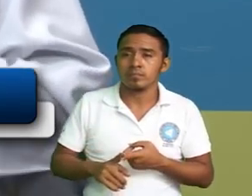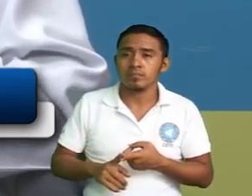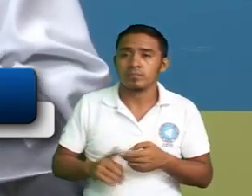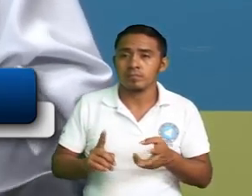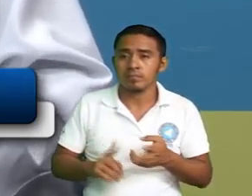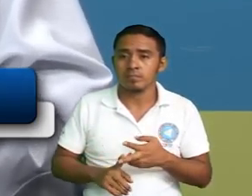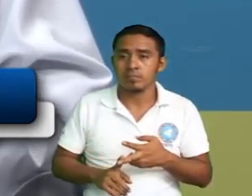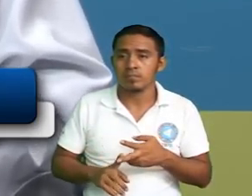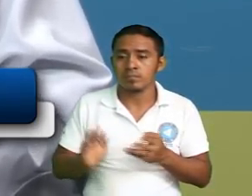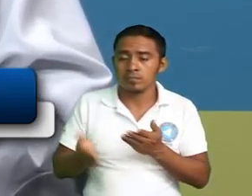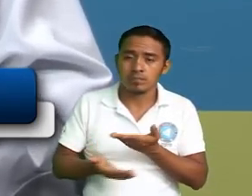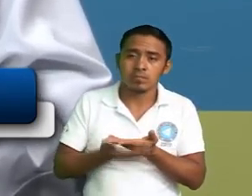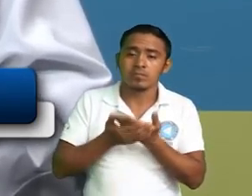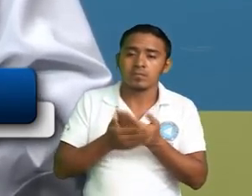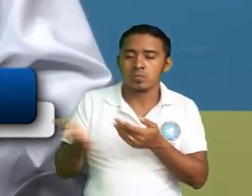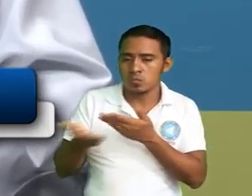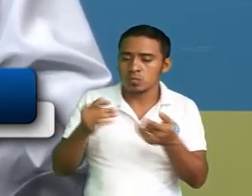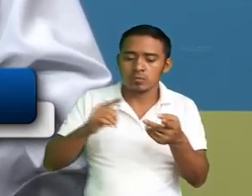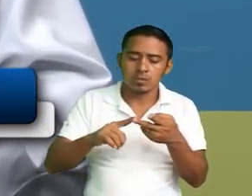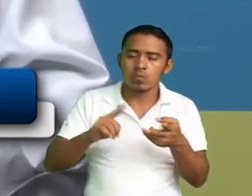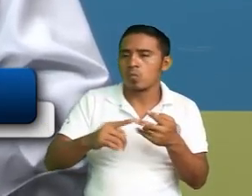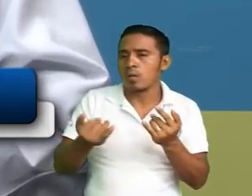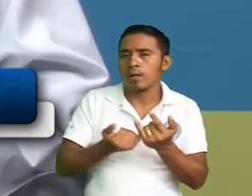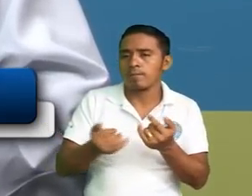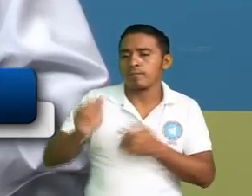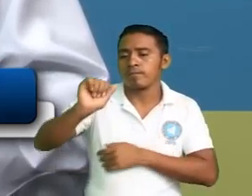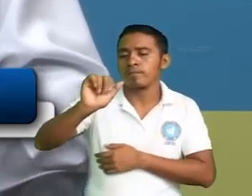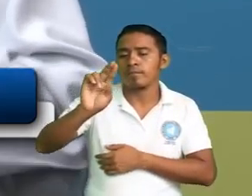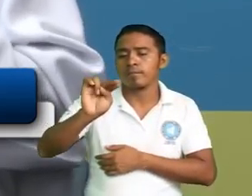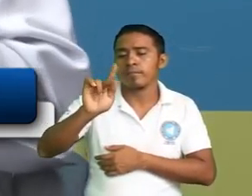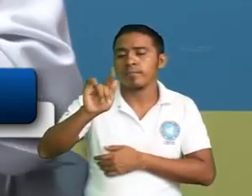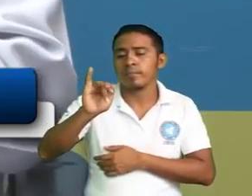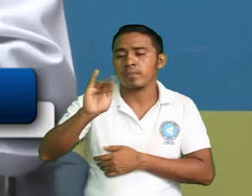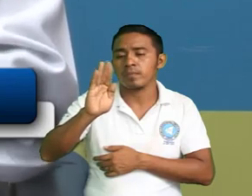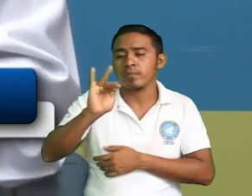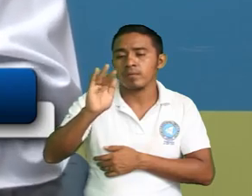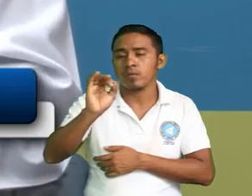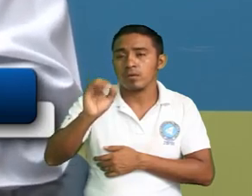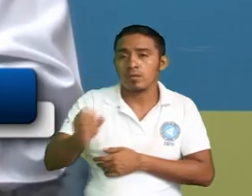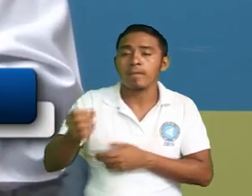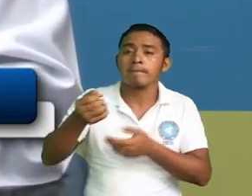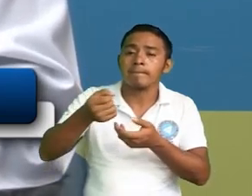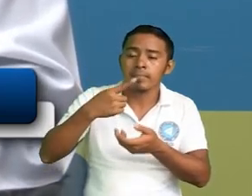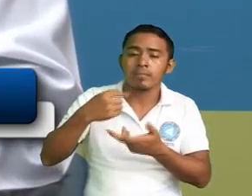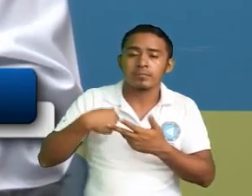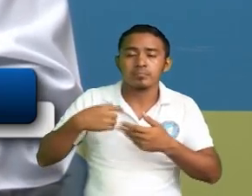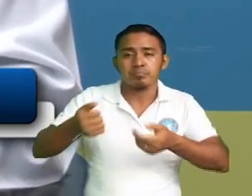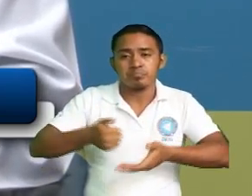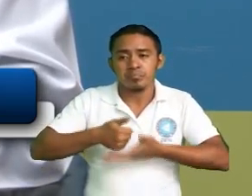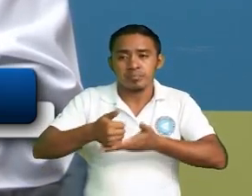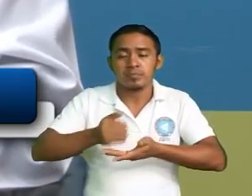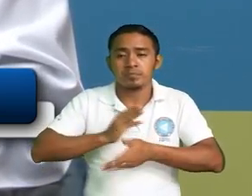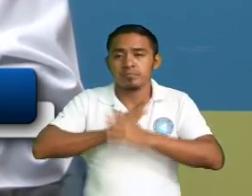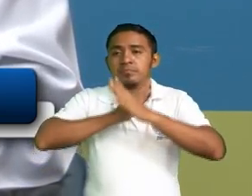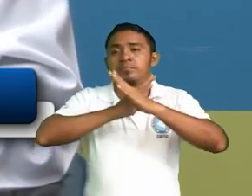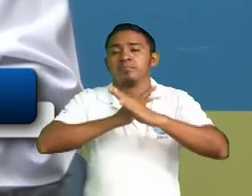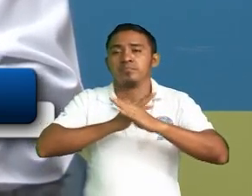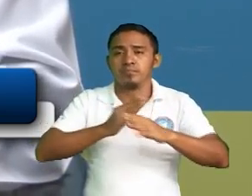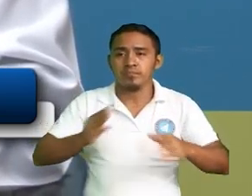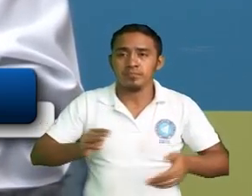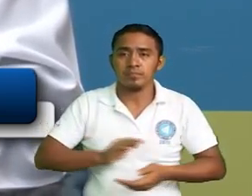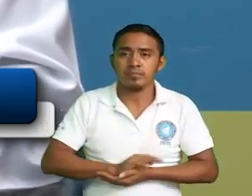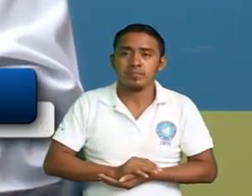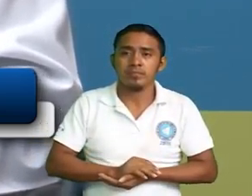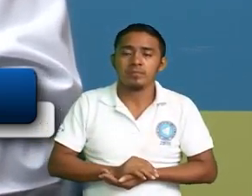Lo complementamos con antibióticos también, antibióticos que sean específicos para estas bacterias, ¿ves?, las